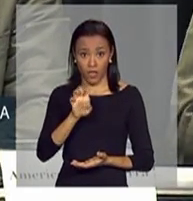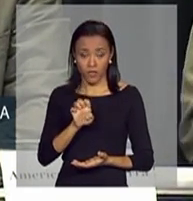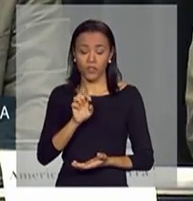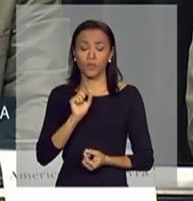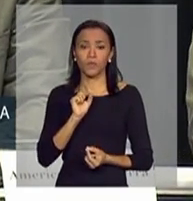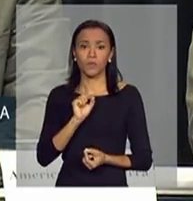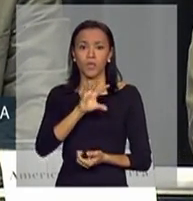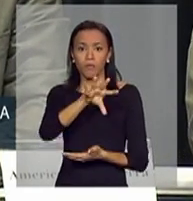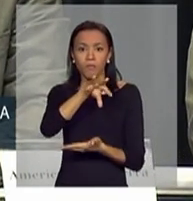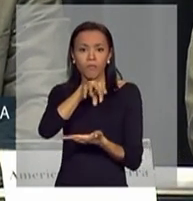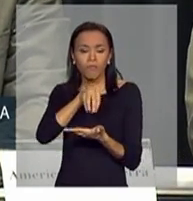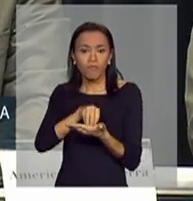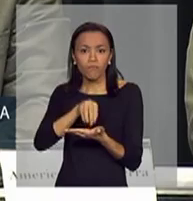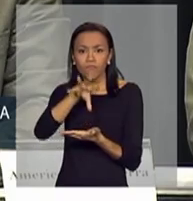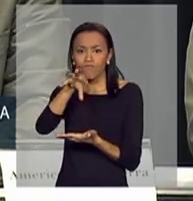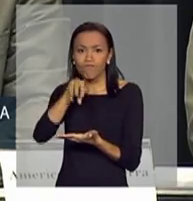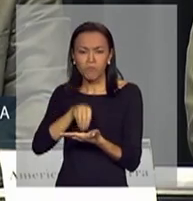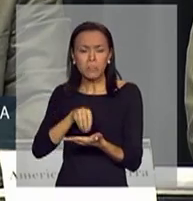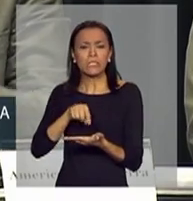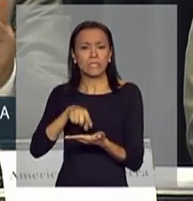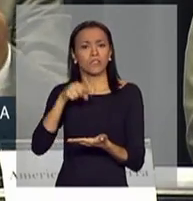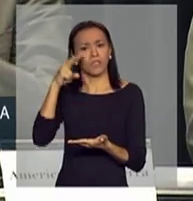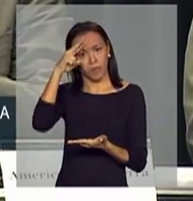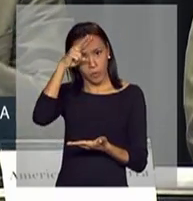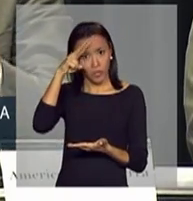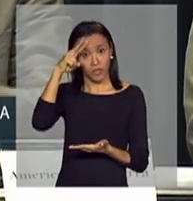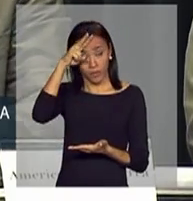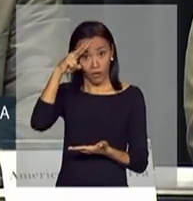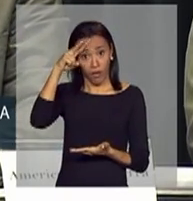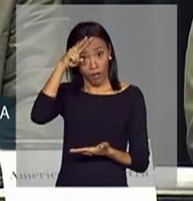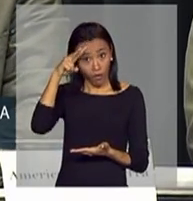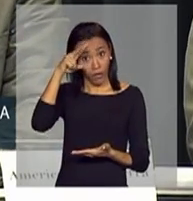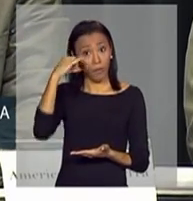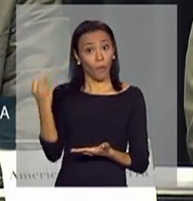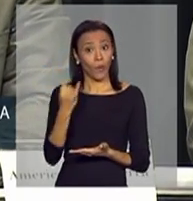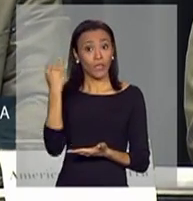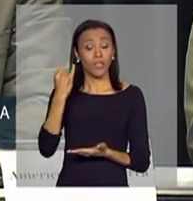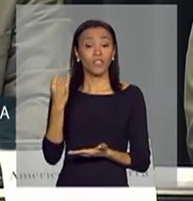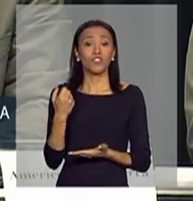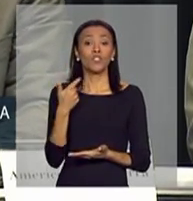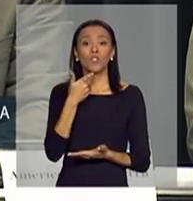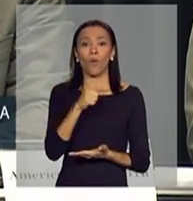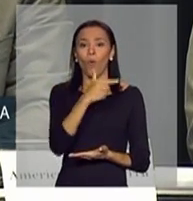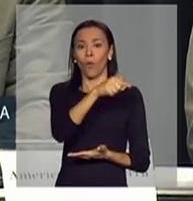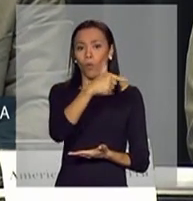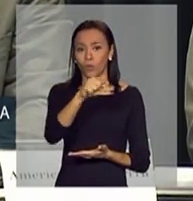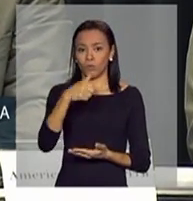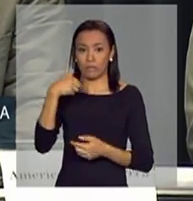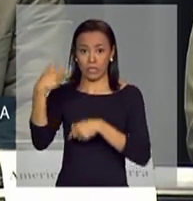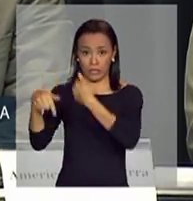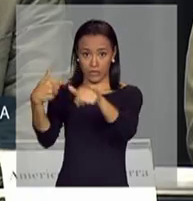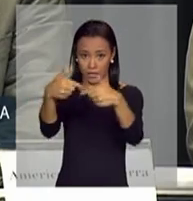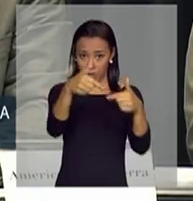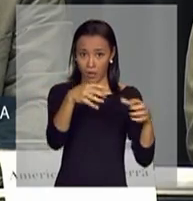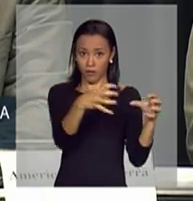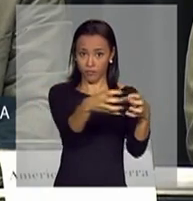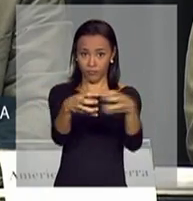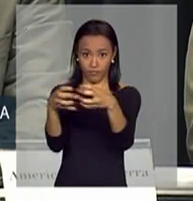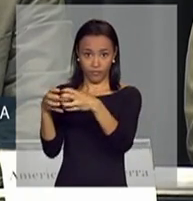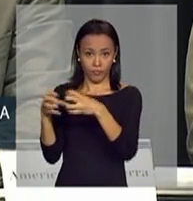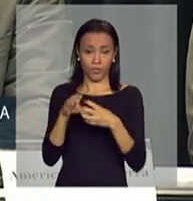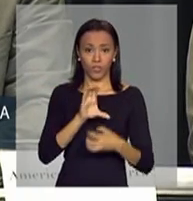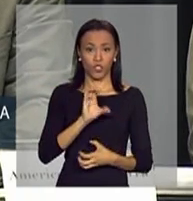una historia importante de otras comisiones, pero también las experiencias de otras